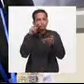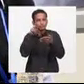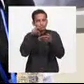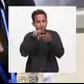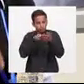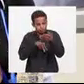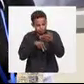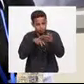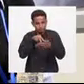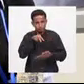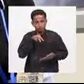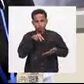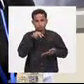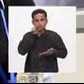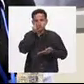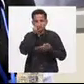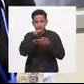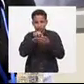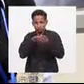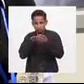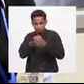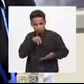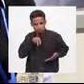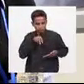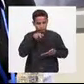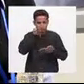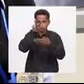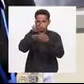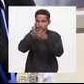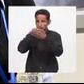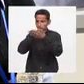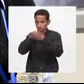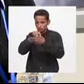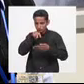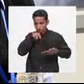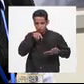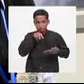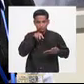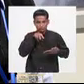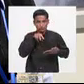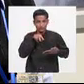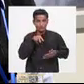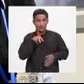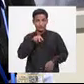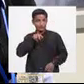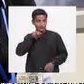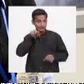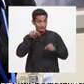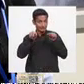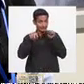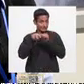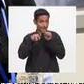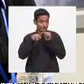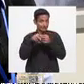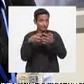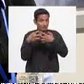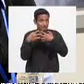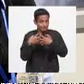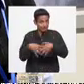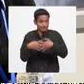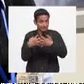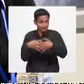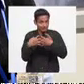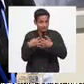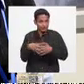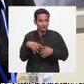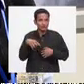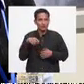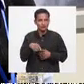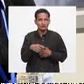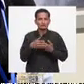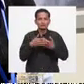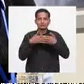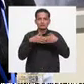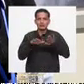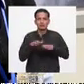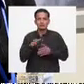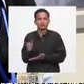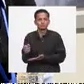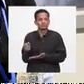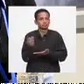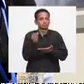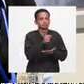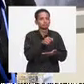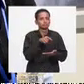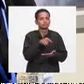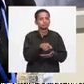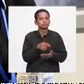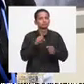bien si no lo reconoce bien viene para una verificación acá solo en ese instante pasa a la digitación anónima que se le